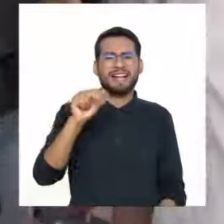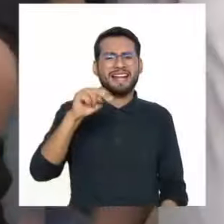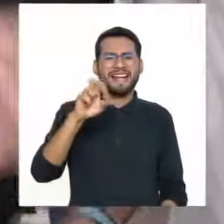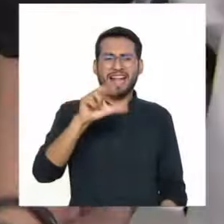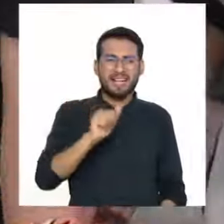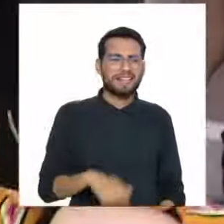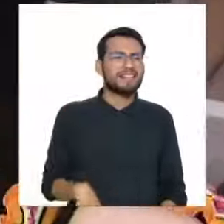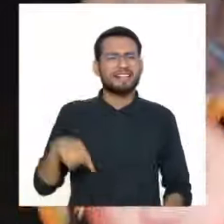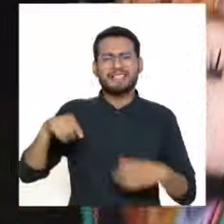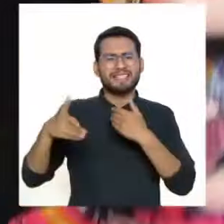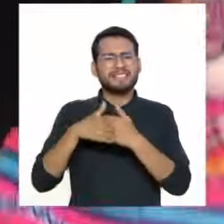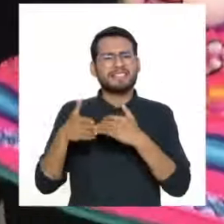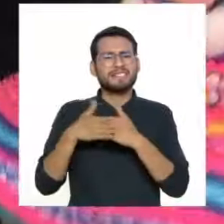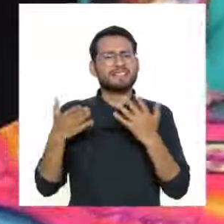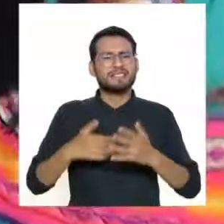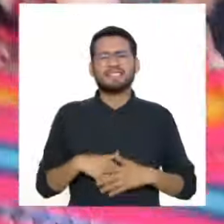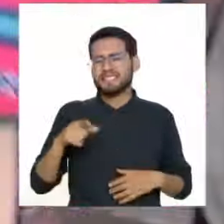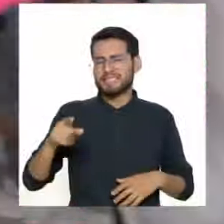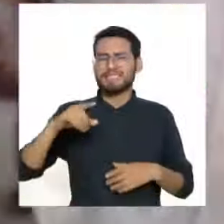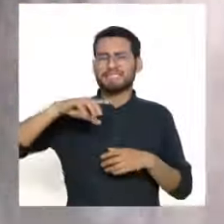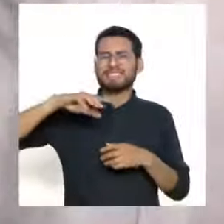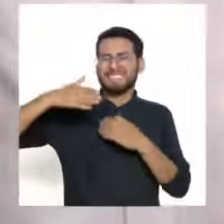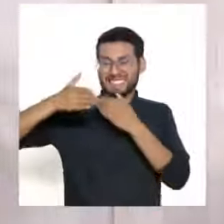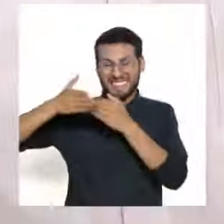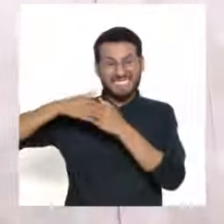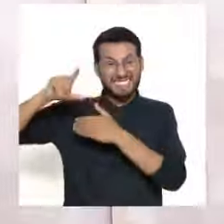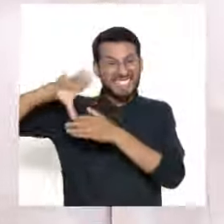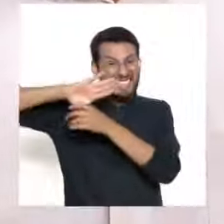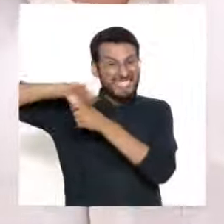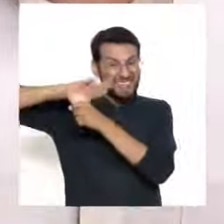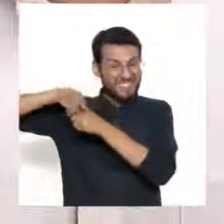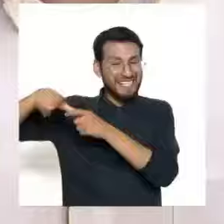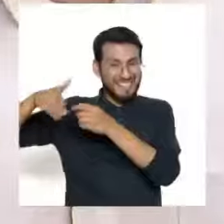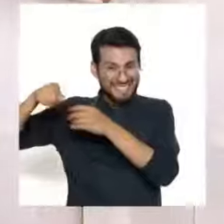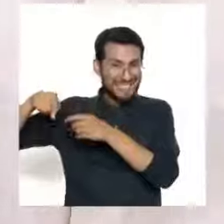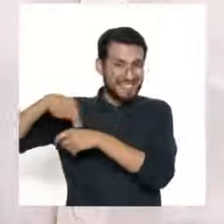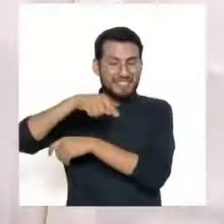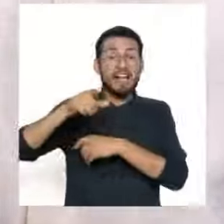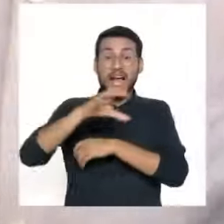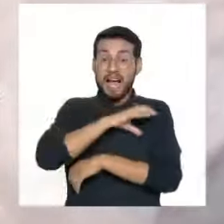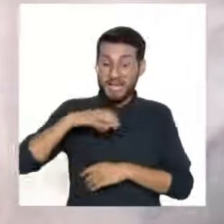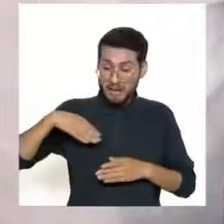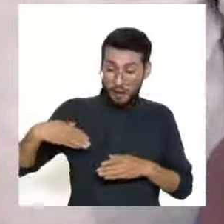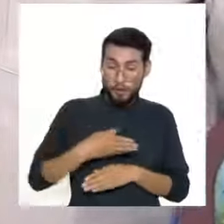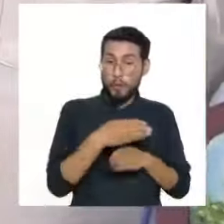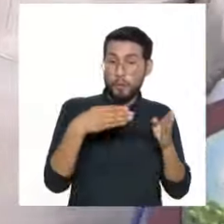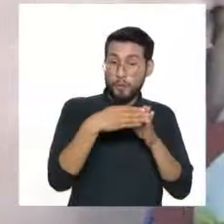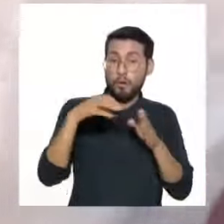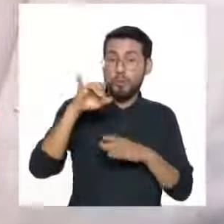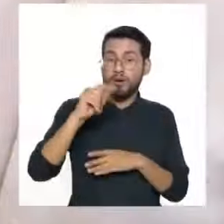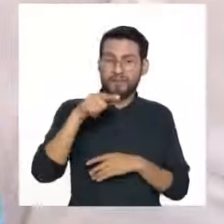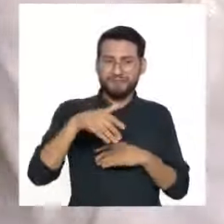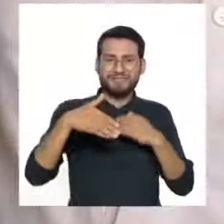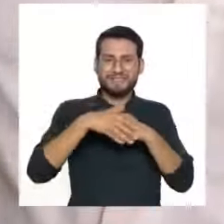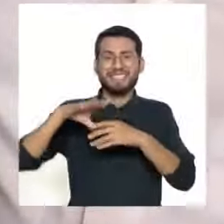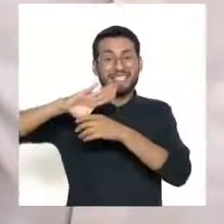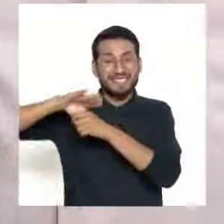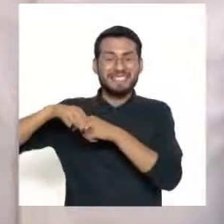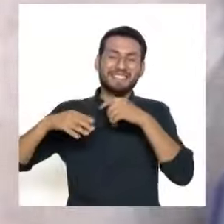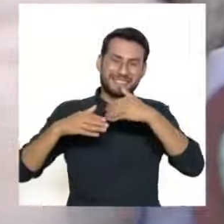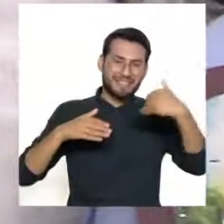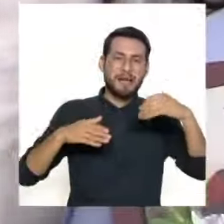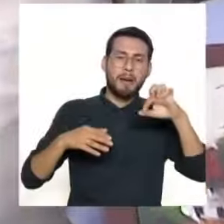costanera cerca a San Miguel no Y también si vienes por el callao vienes por toda la cosa negra la punta y llegas aquí en el límite de San Miguel aquí en